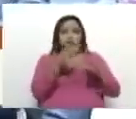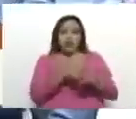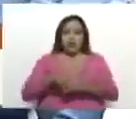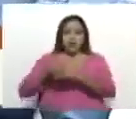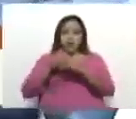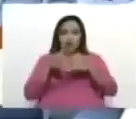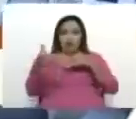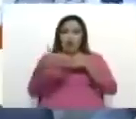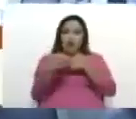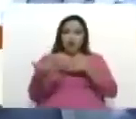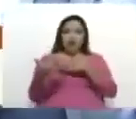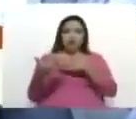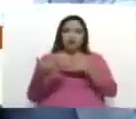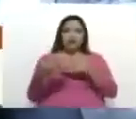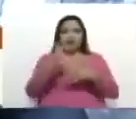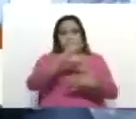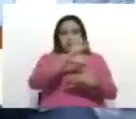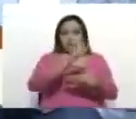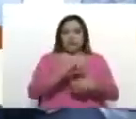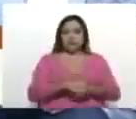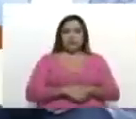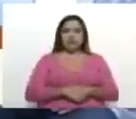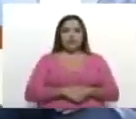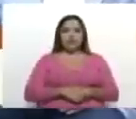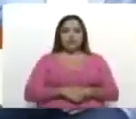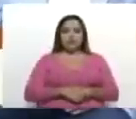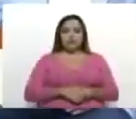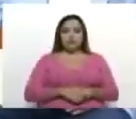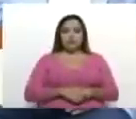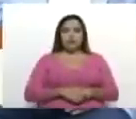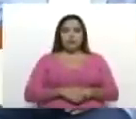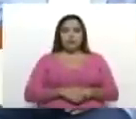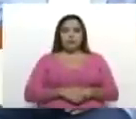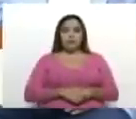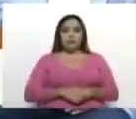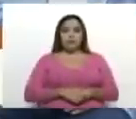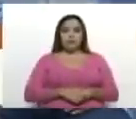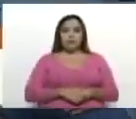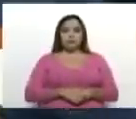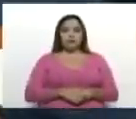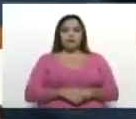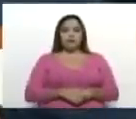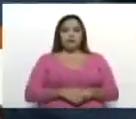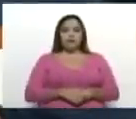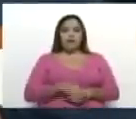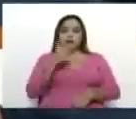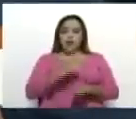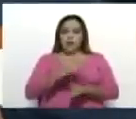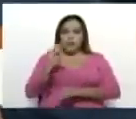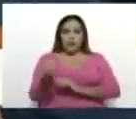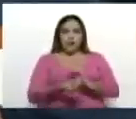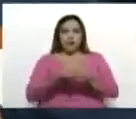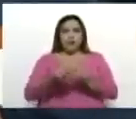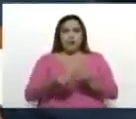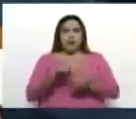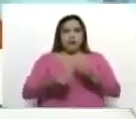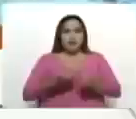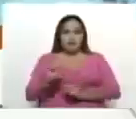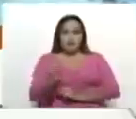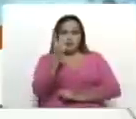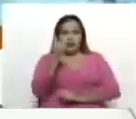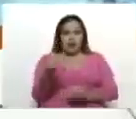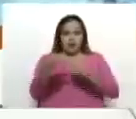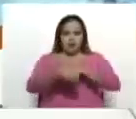contra Norteamérica y aquí tenemos que llegar a una primera corrección de esa